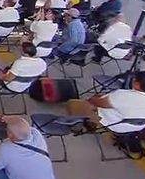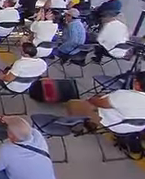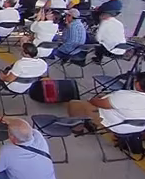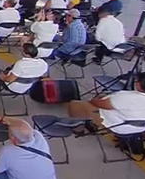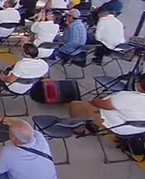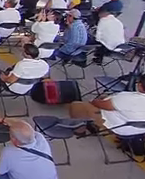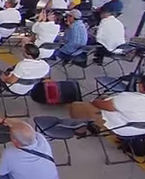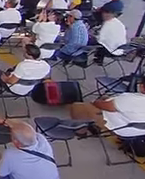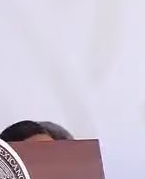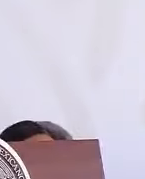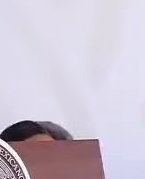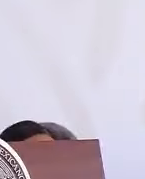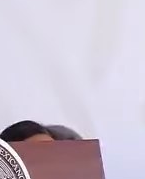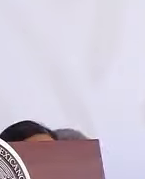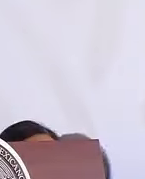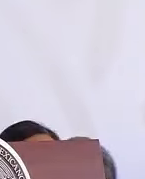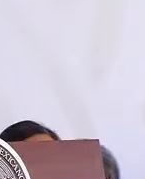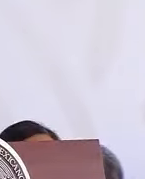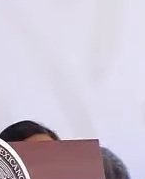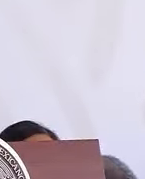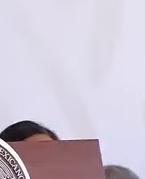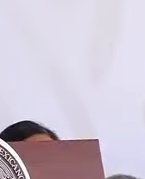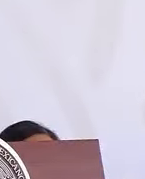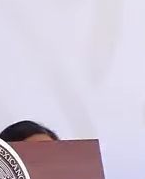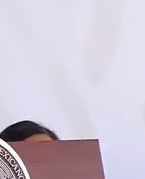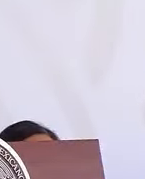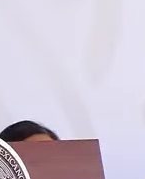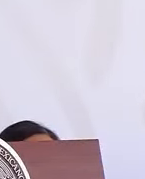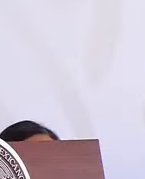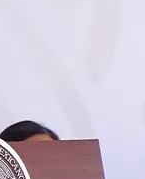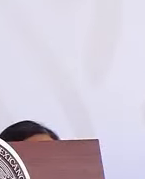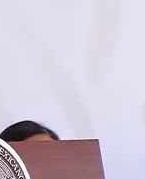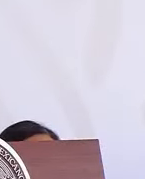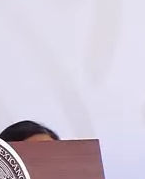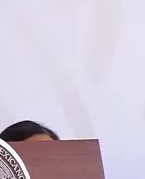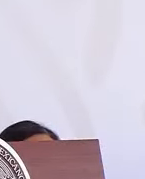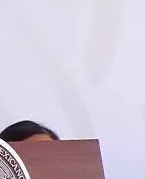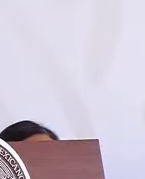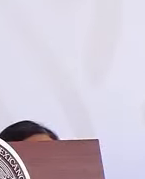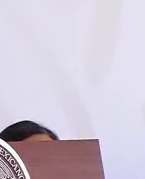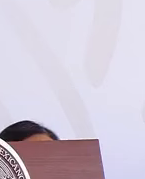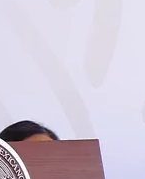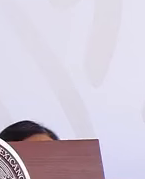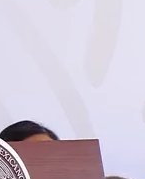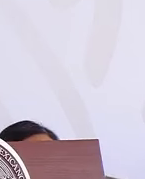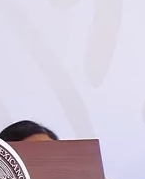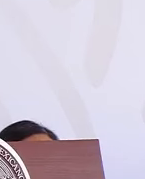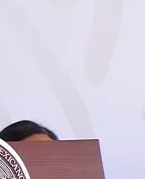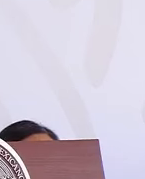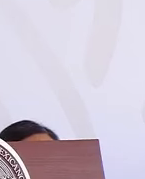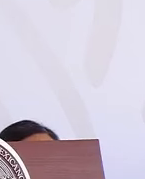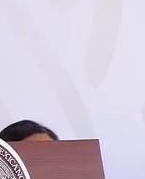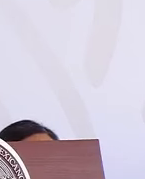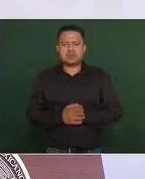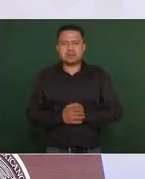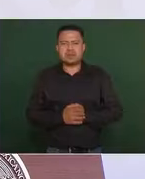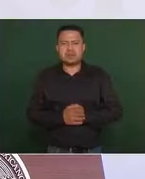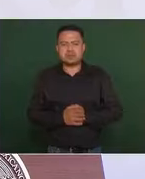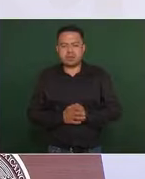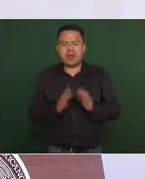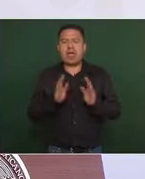también esperando esa entrega y también estamos en pláticas con ellos para que cumplan